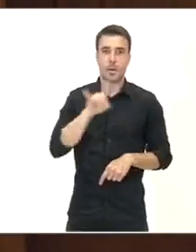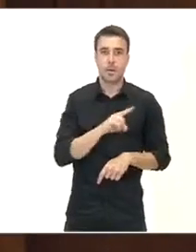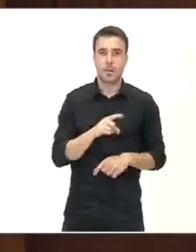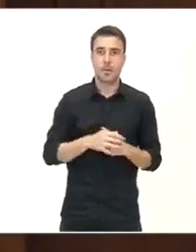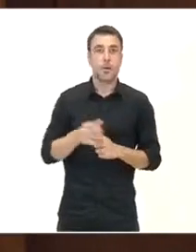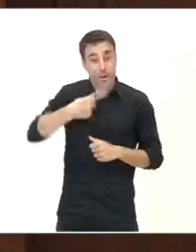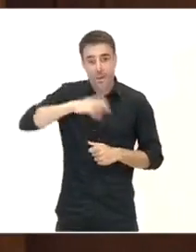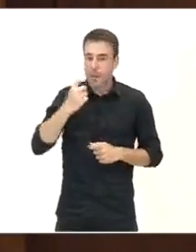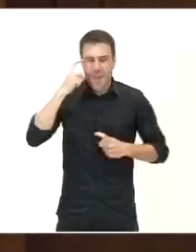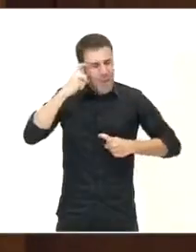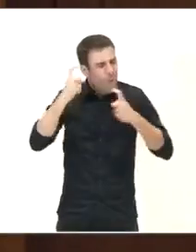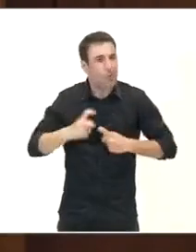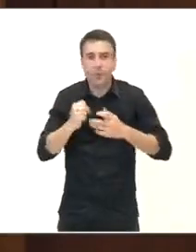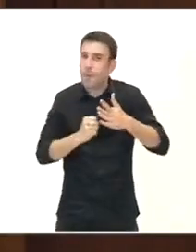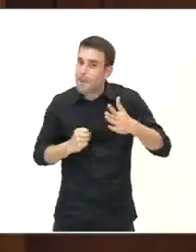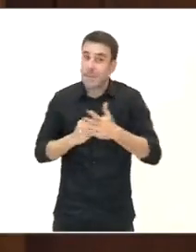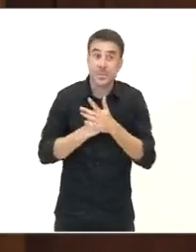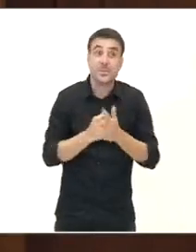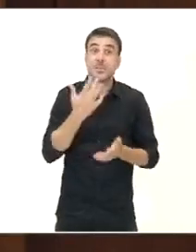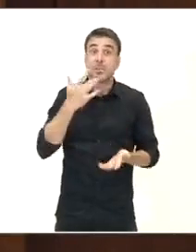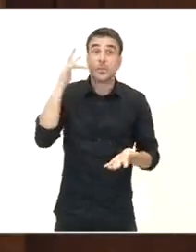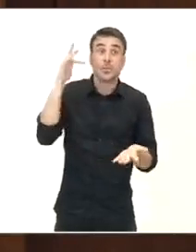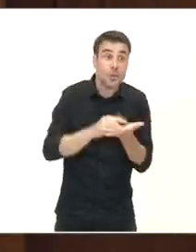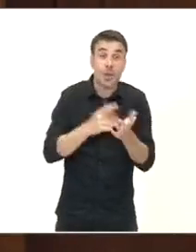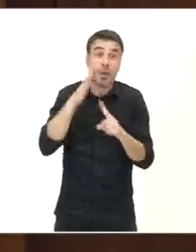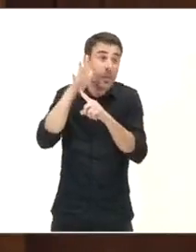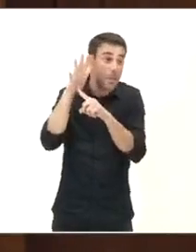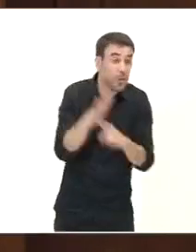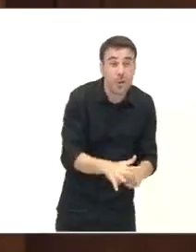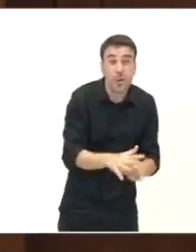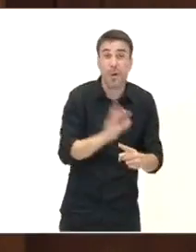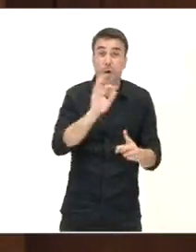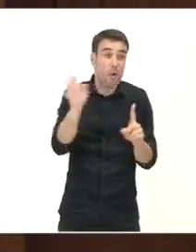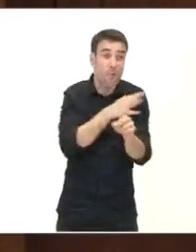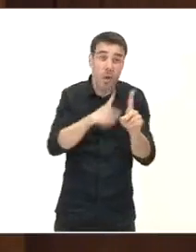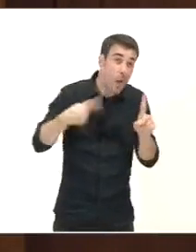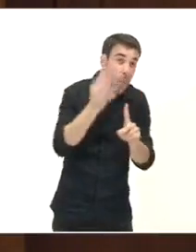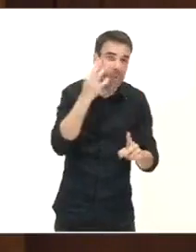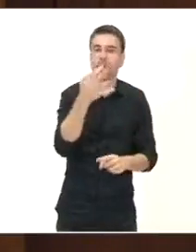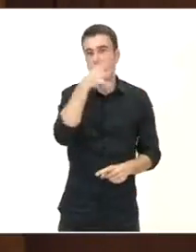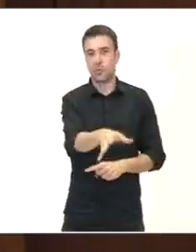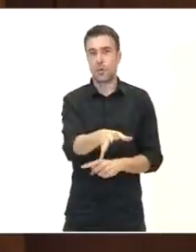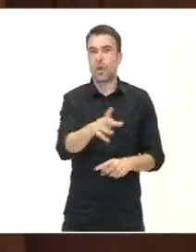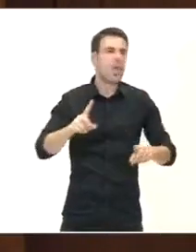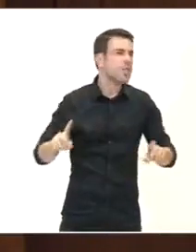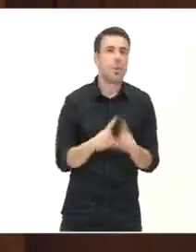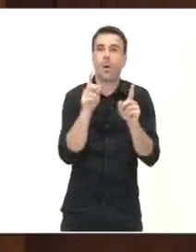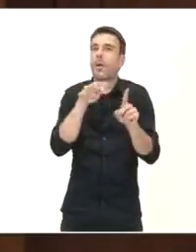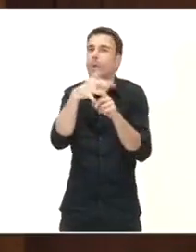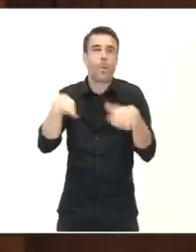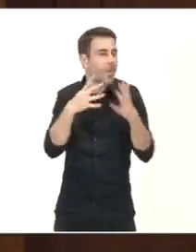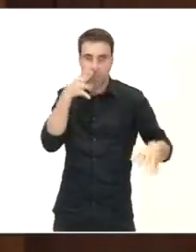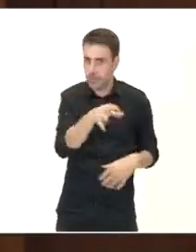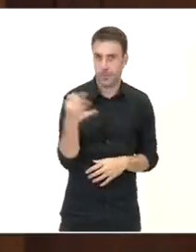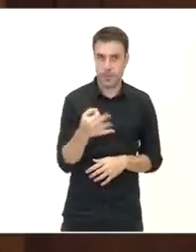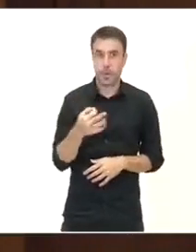hacer el máximo esfuerzo y denunciar cualquier gesto de discriminación o violencia hacia las mujeres, sea el que fuere. Hemos